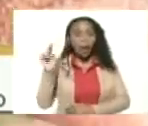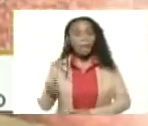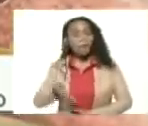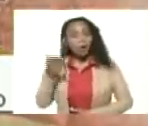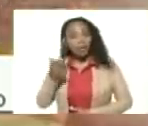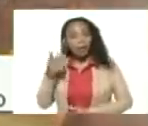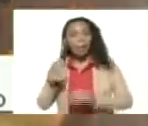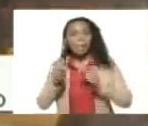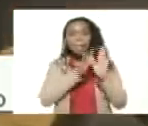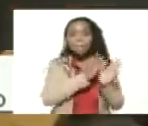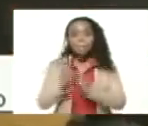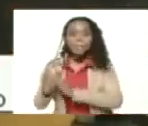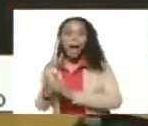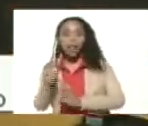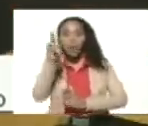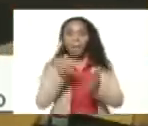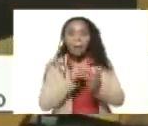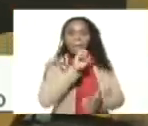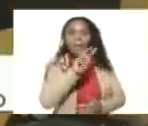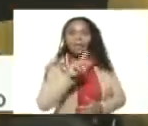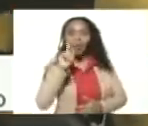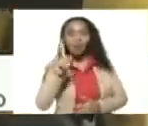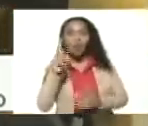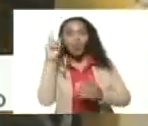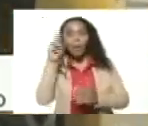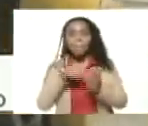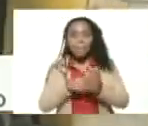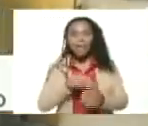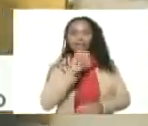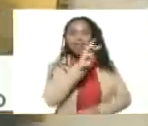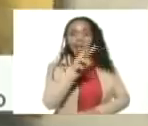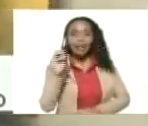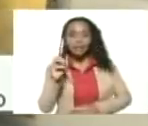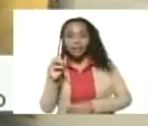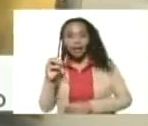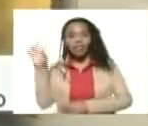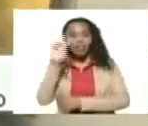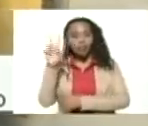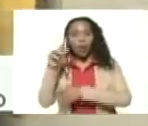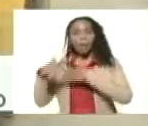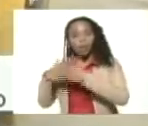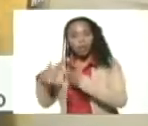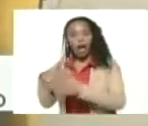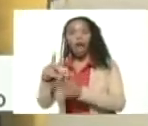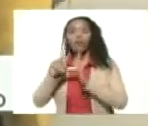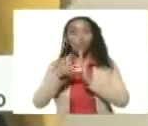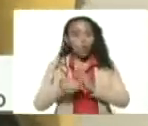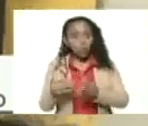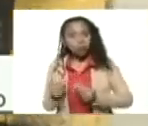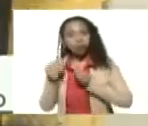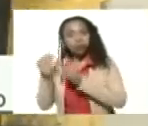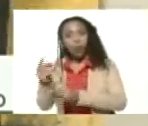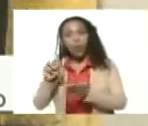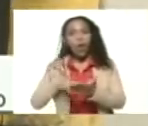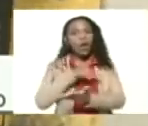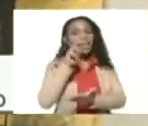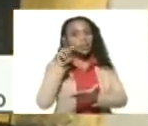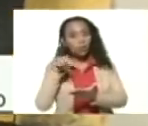plan 2021-2030 contempla a la Venezuela productiva y luego de garantizar lo